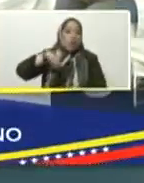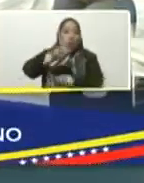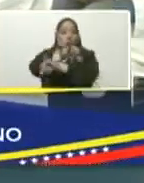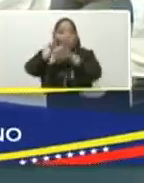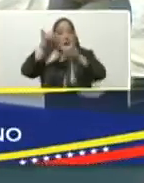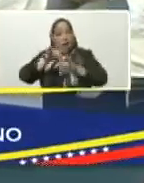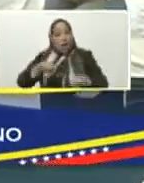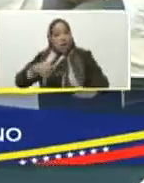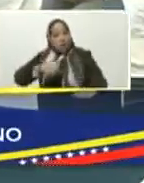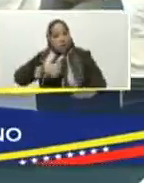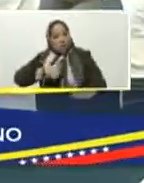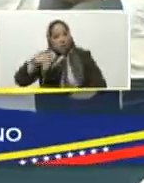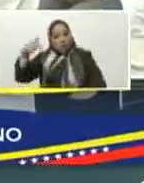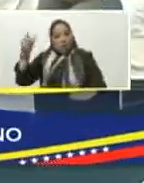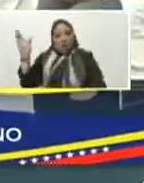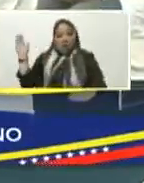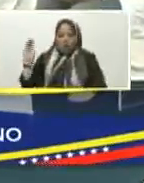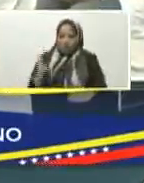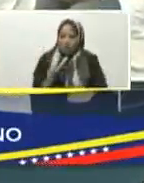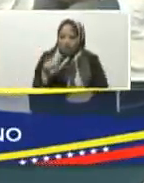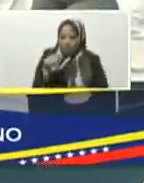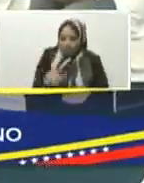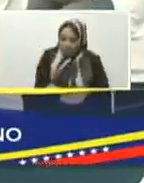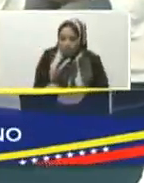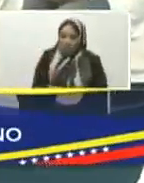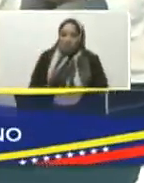Carabobo, porque además